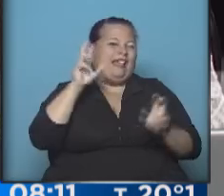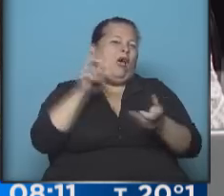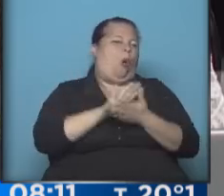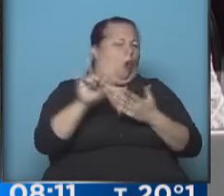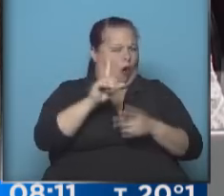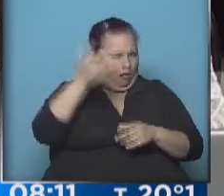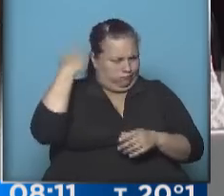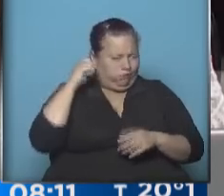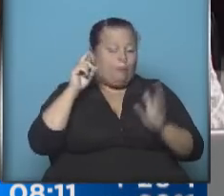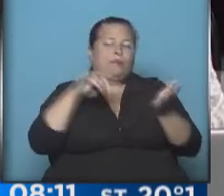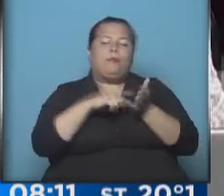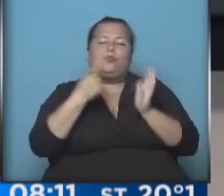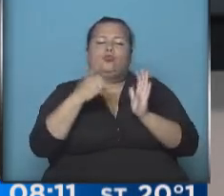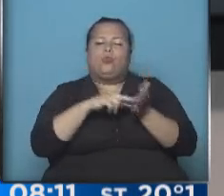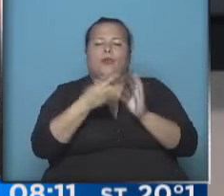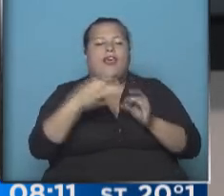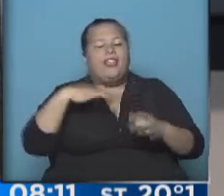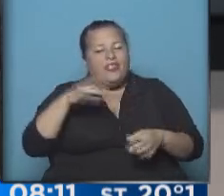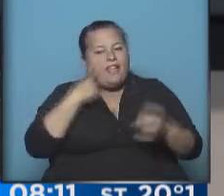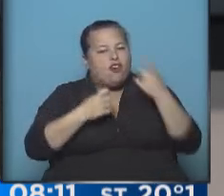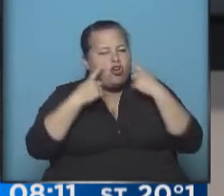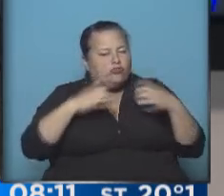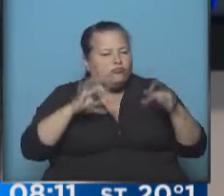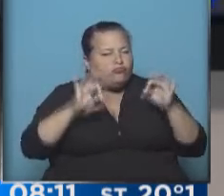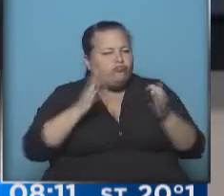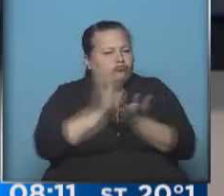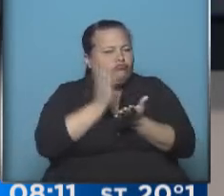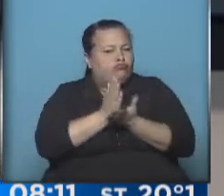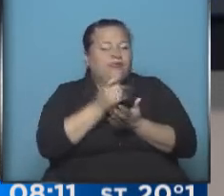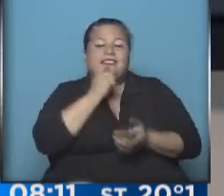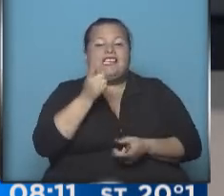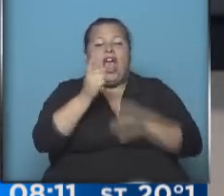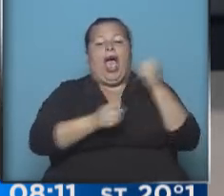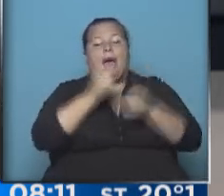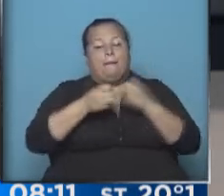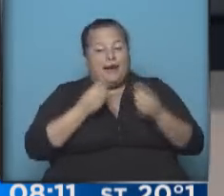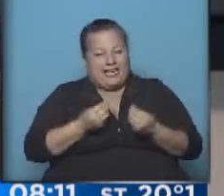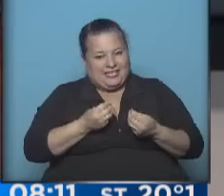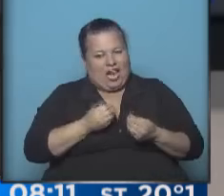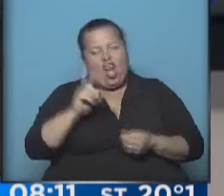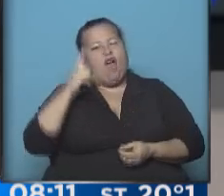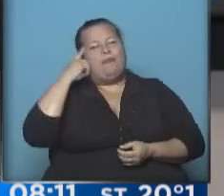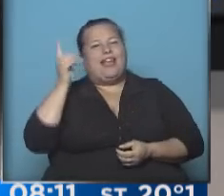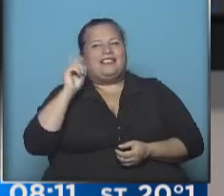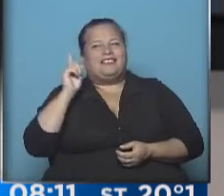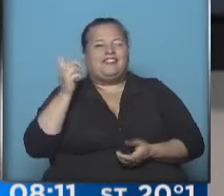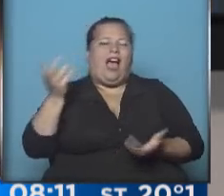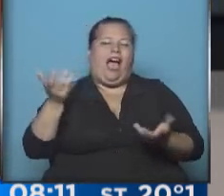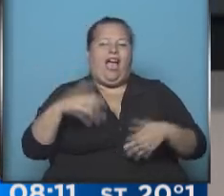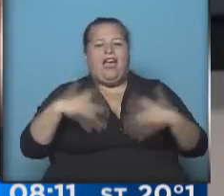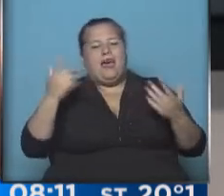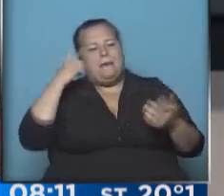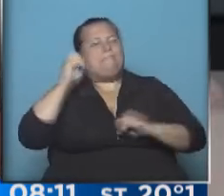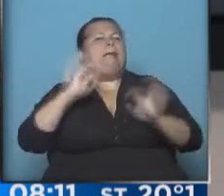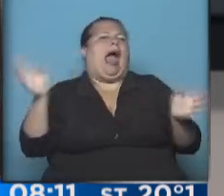nuevo el problema que hay con esto es que tenés que tener un control muy estricto porque si no lo que hace una empresa y no es pensar este